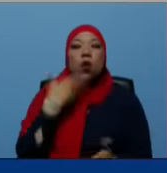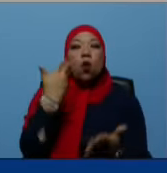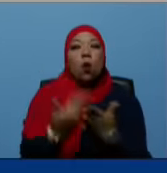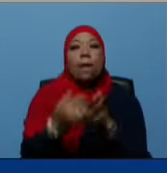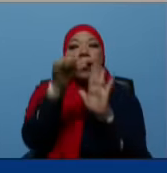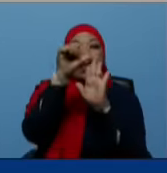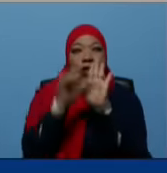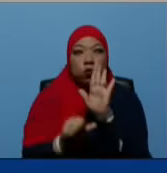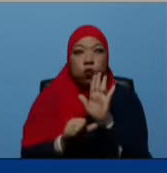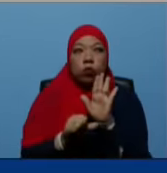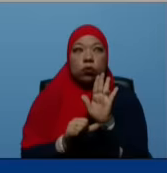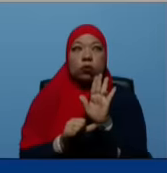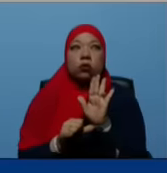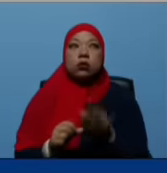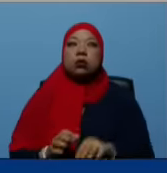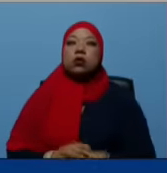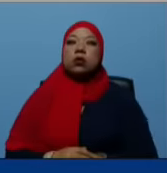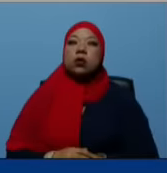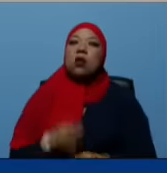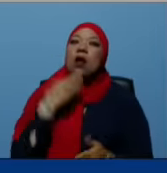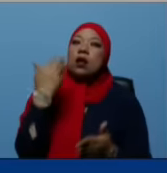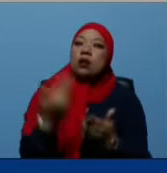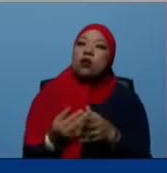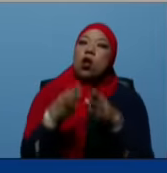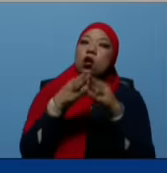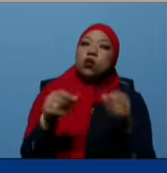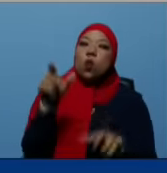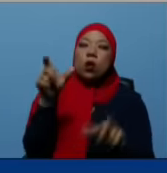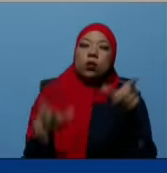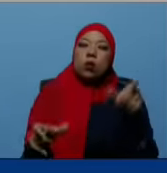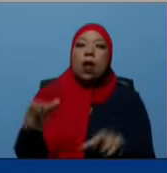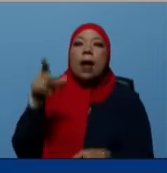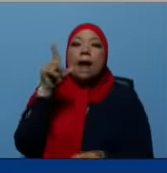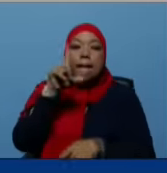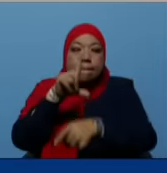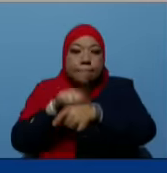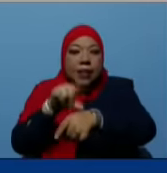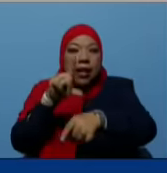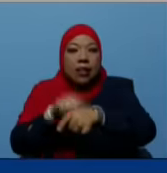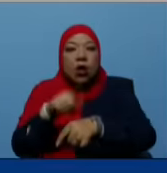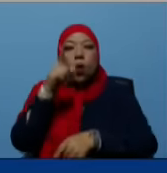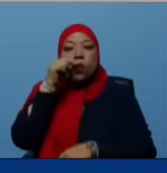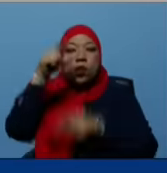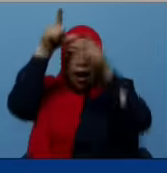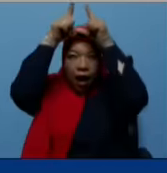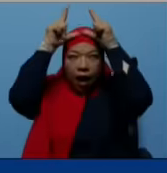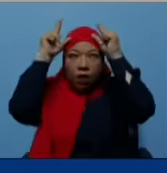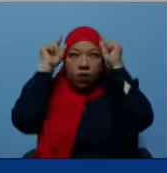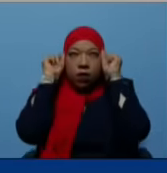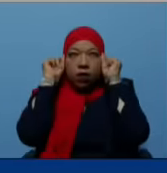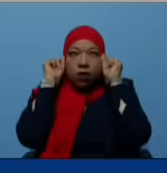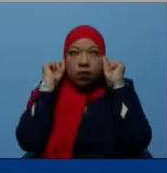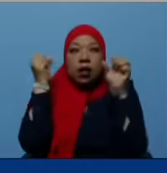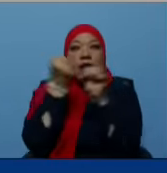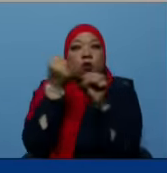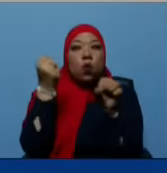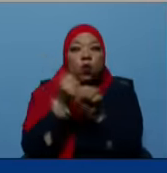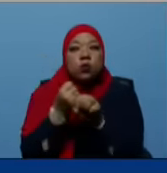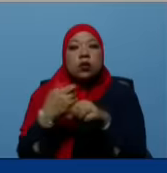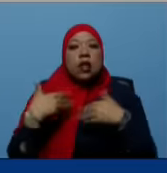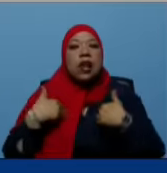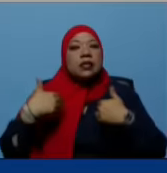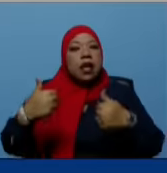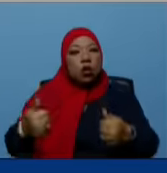quirúrgico. Le agradezco a todo el personal de médicos, médicas, enfermeros, enfermeras, trabajadores, empleados de la